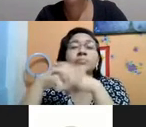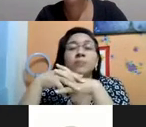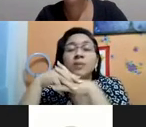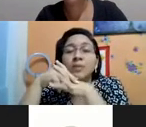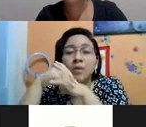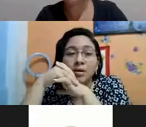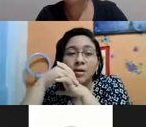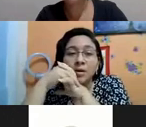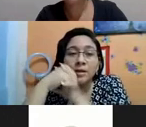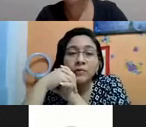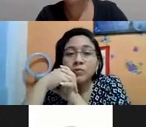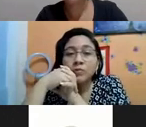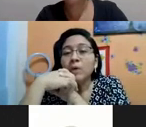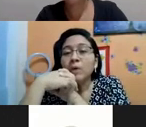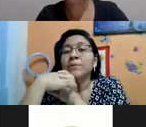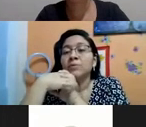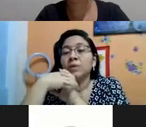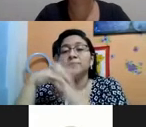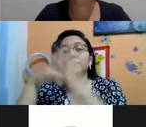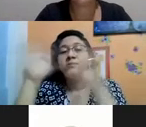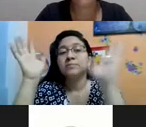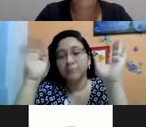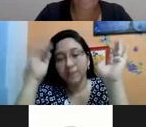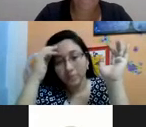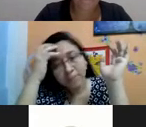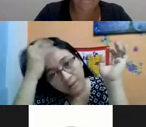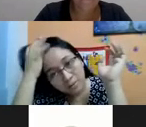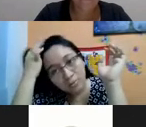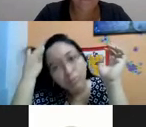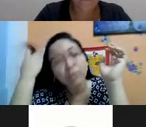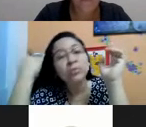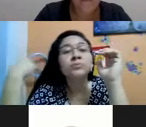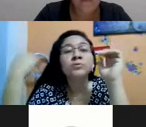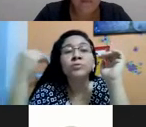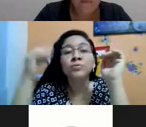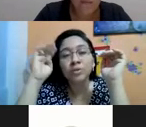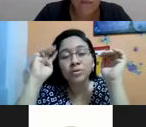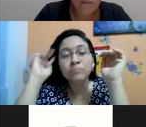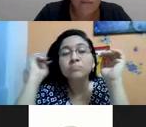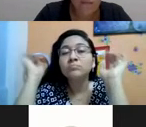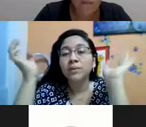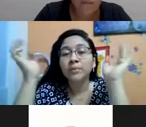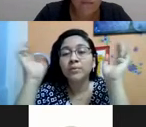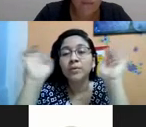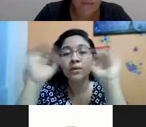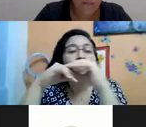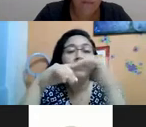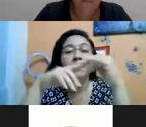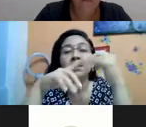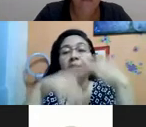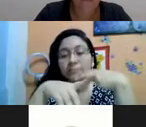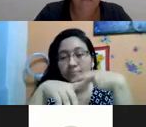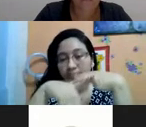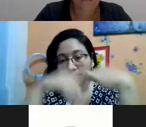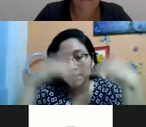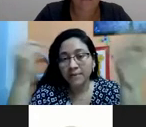correo. La estructura de un aula virtual. Se recomienda un módulo introductorio que puede contener la